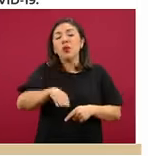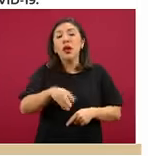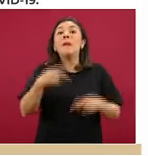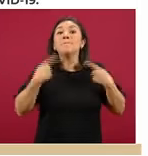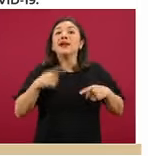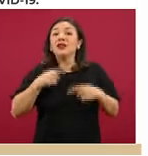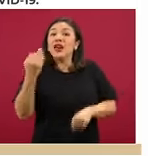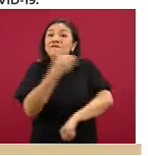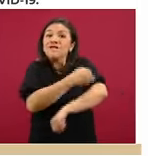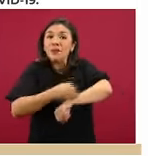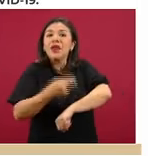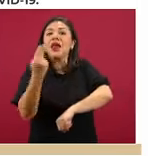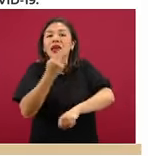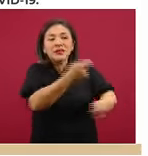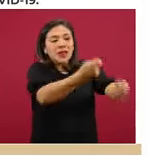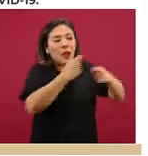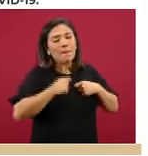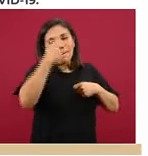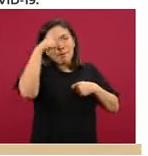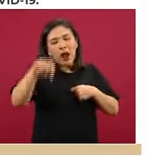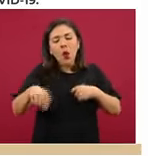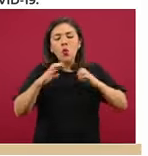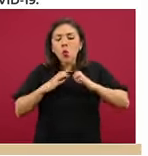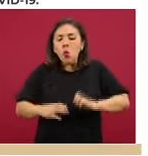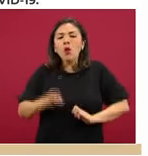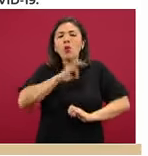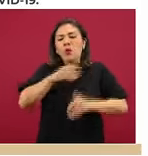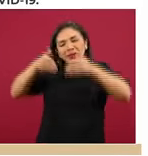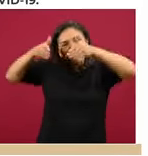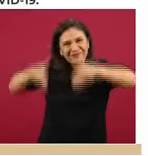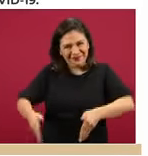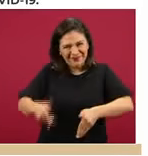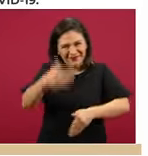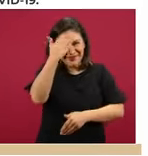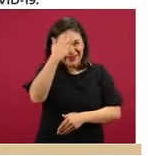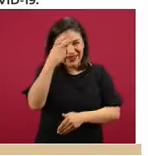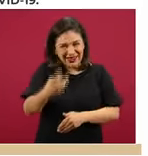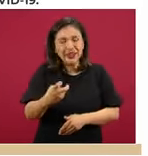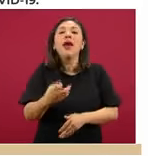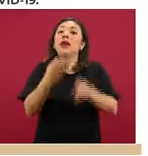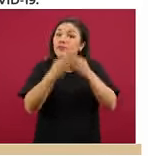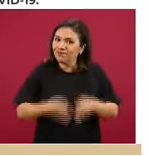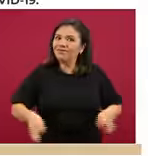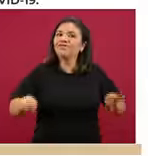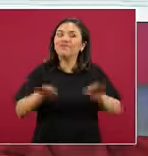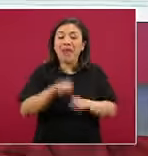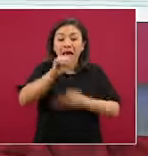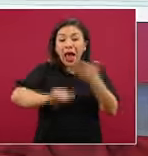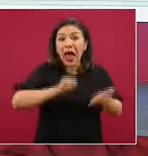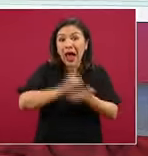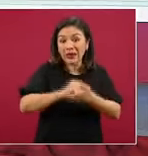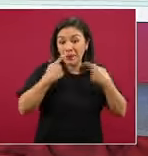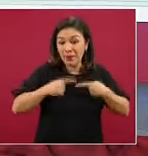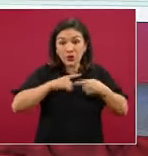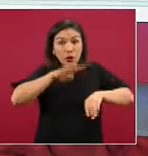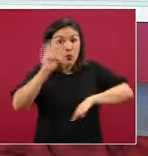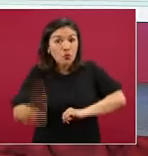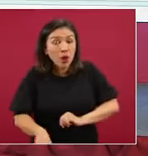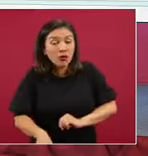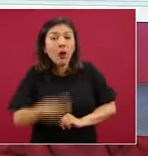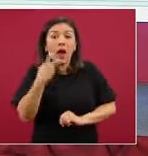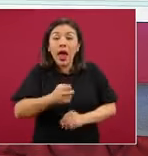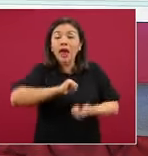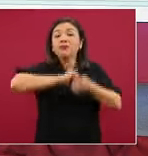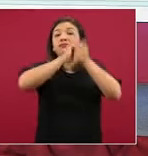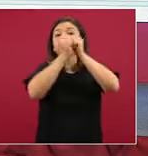familiares para los permisos de inhumación. Eso es muy importante. Entonces, por eso este instrumento, el acta de defunción, se